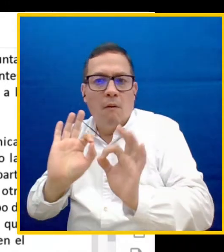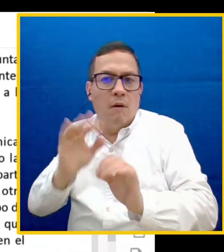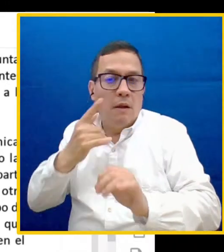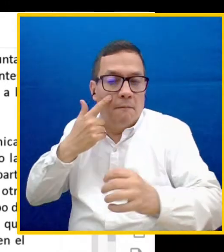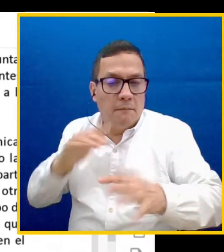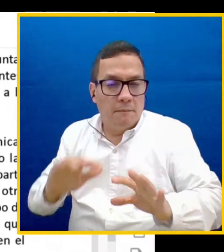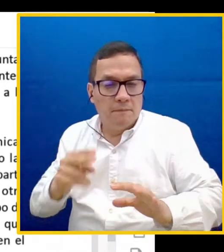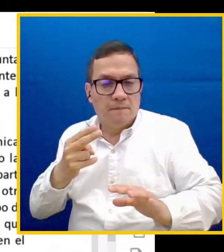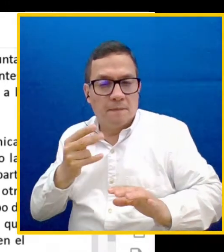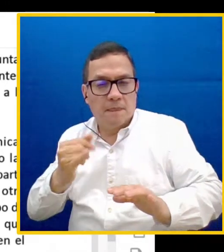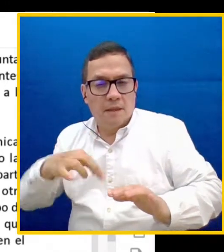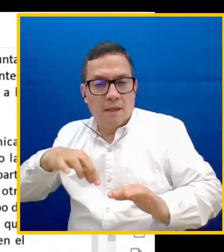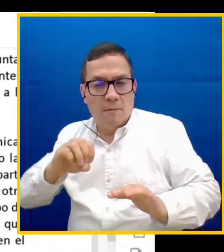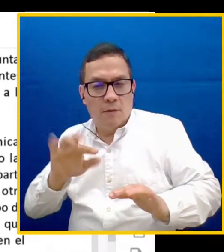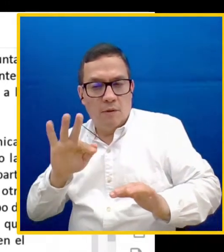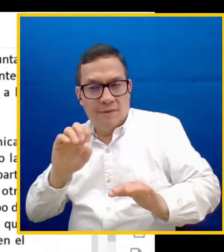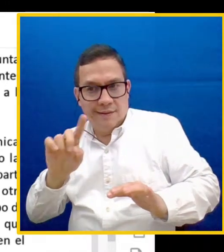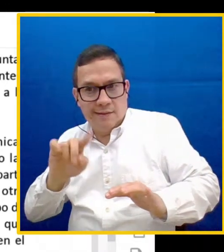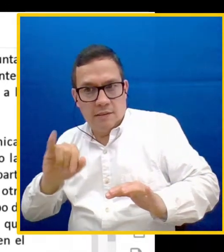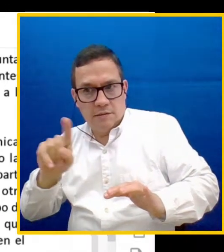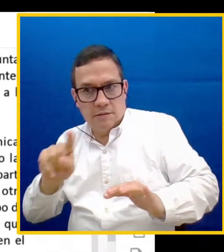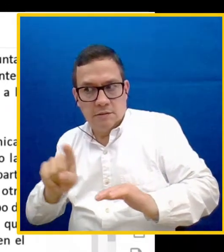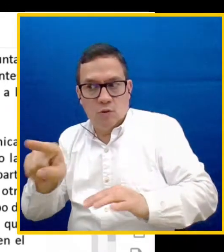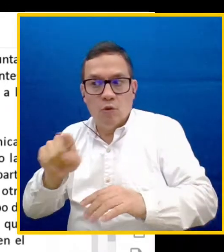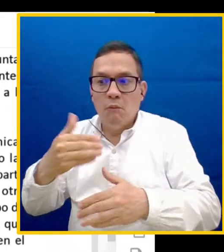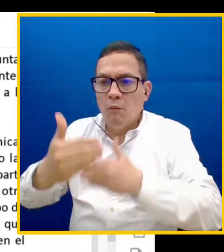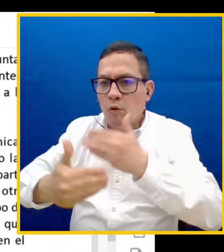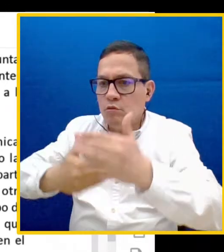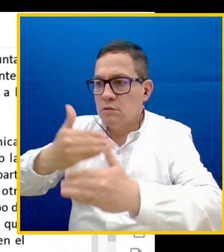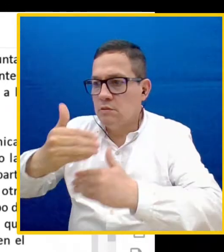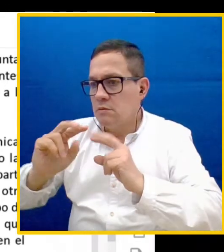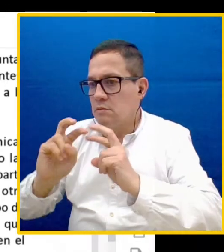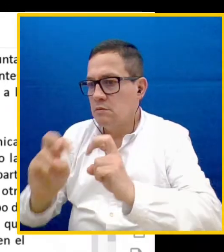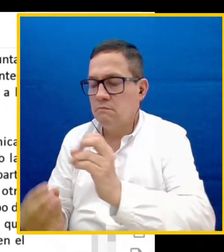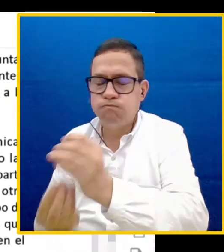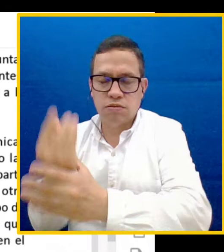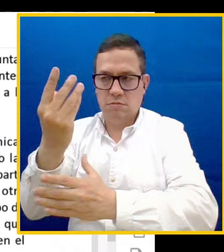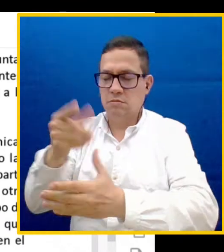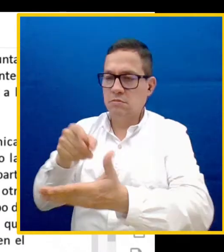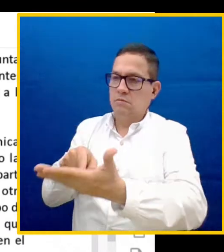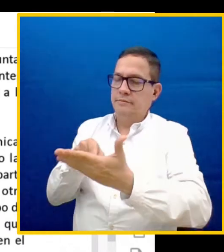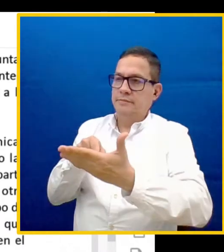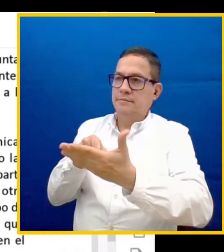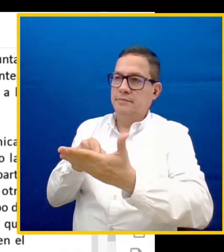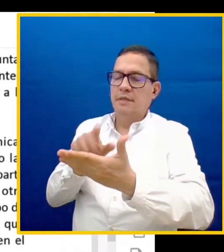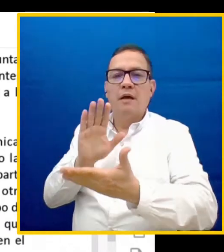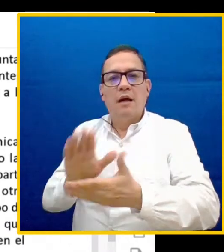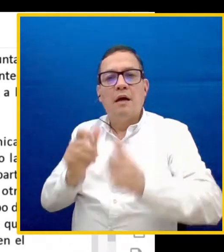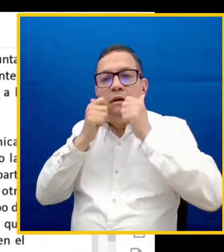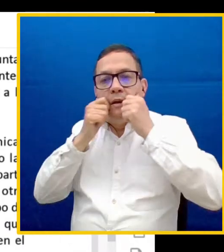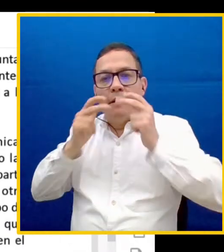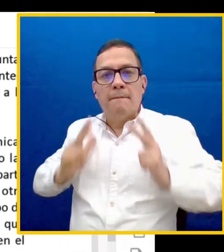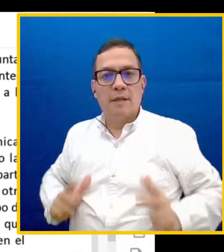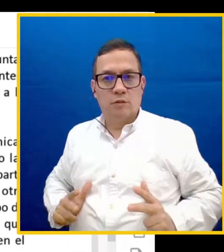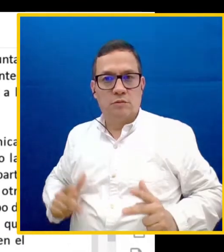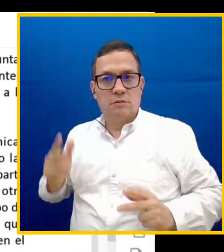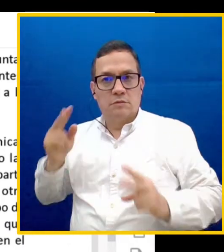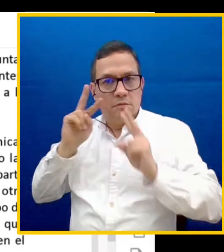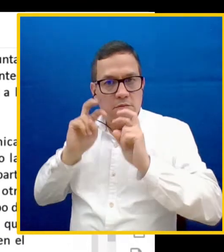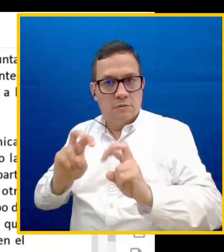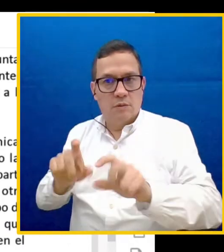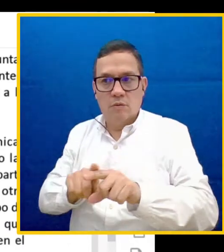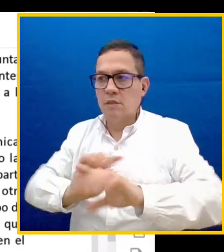aparecen como parte del proceso de investigación. Dicho de otra manera, el investigador no ingresa al campo de estudio